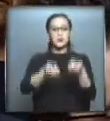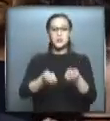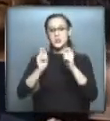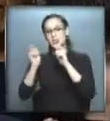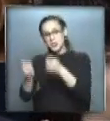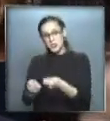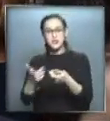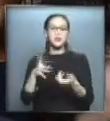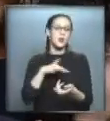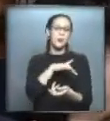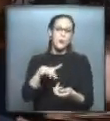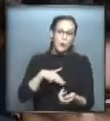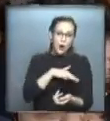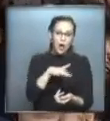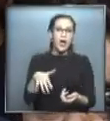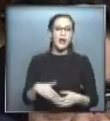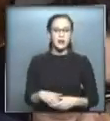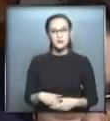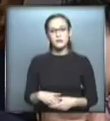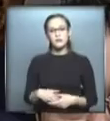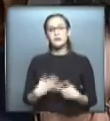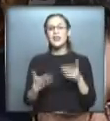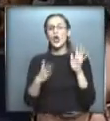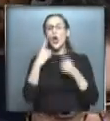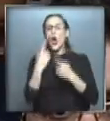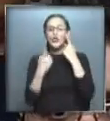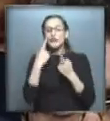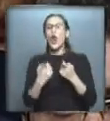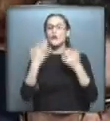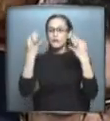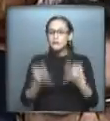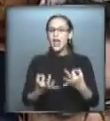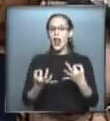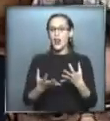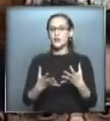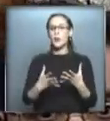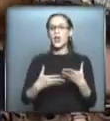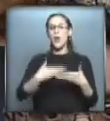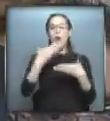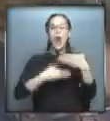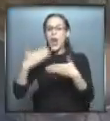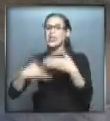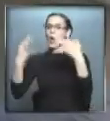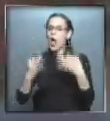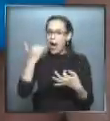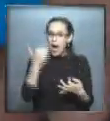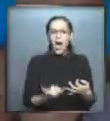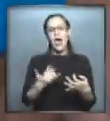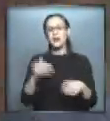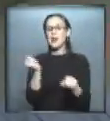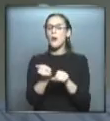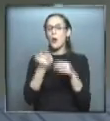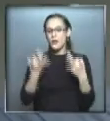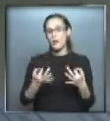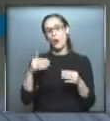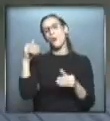distribución, la logística, donde estamos obviamente verificando que estén bien los fiscales, que haya boletas, a visitar a esos compañeros que trabajan muchísimo